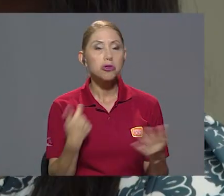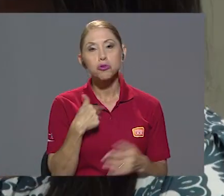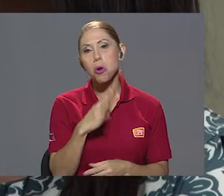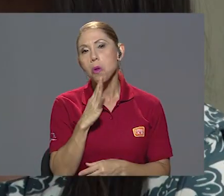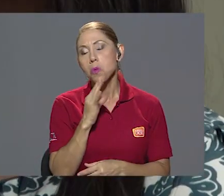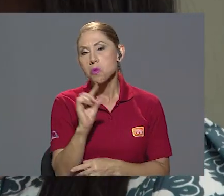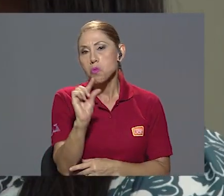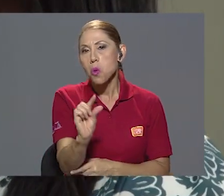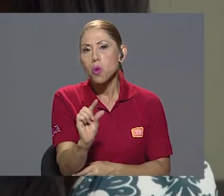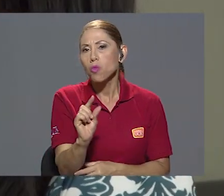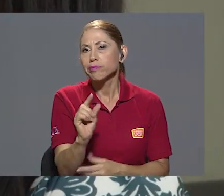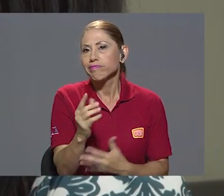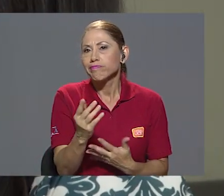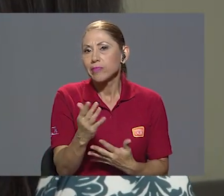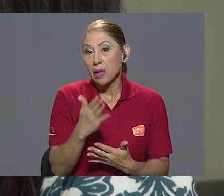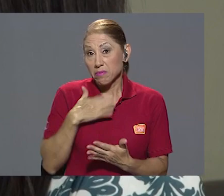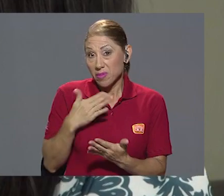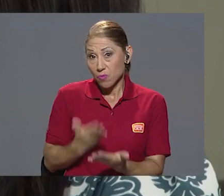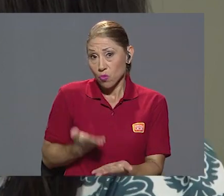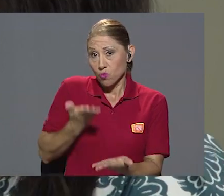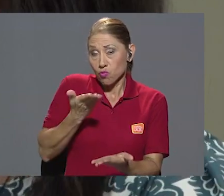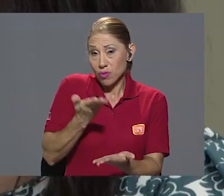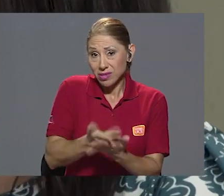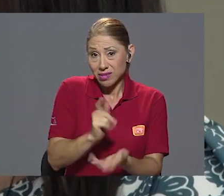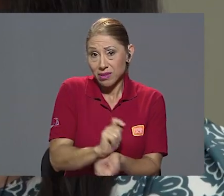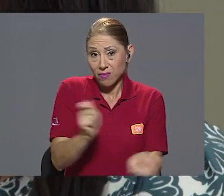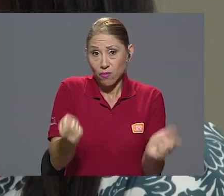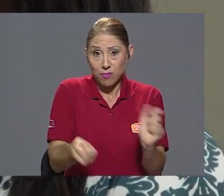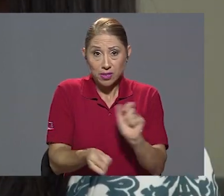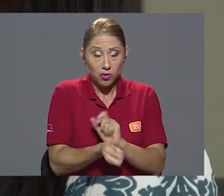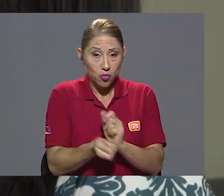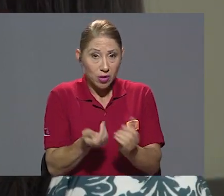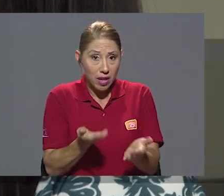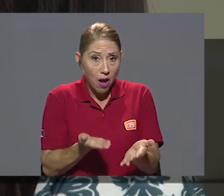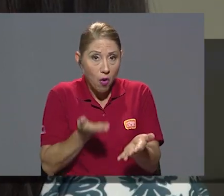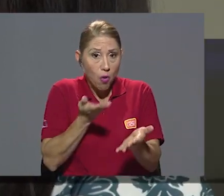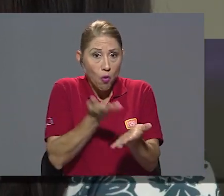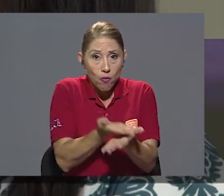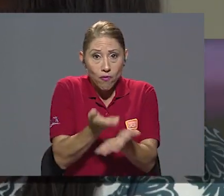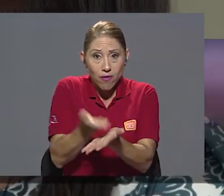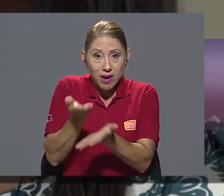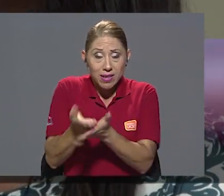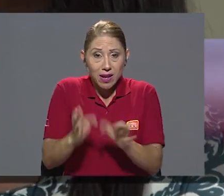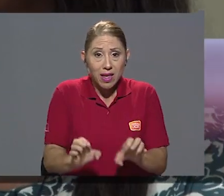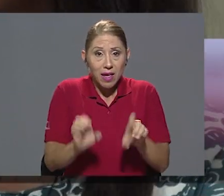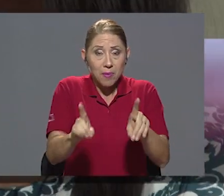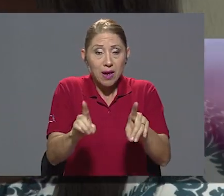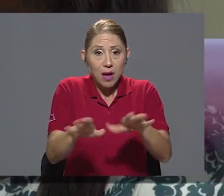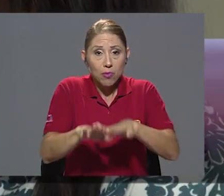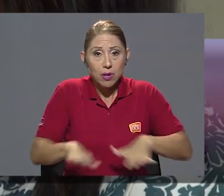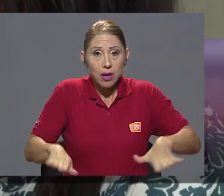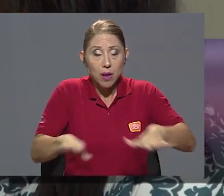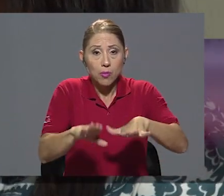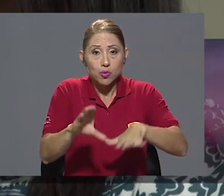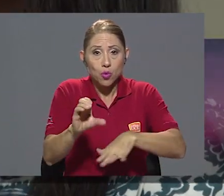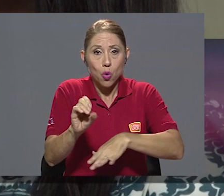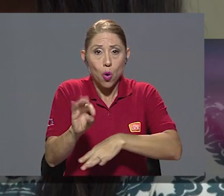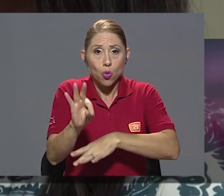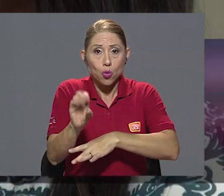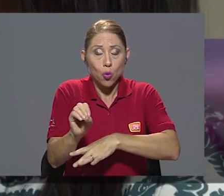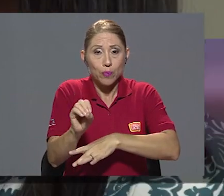Entonces te comento un poco en lo que consiste mi propuesta de transformación de la oferta académica en la sede del Campus